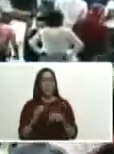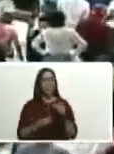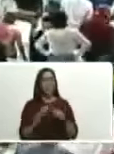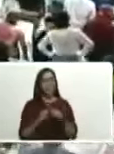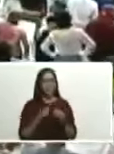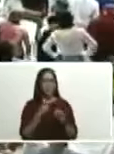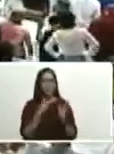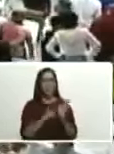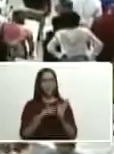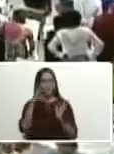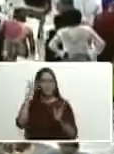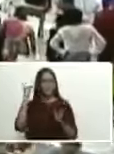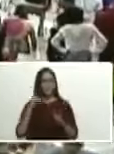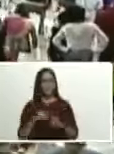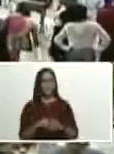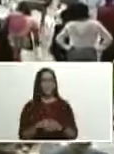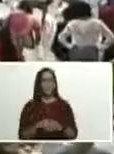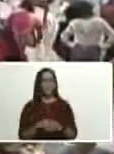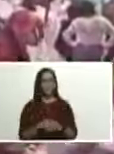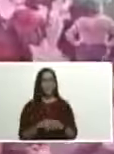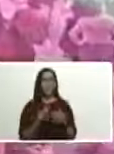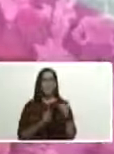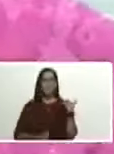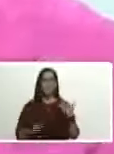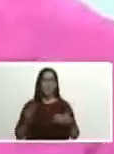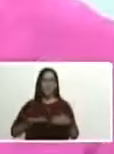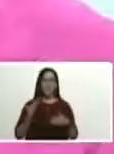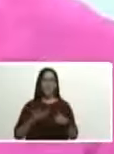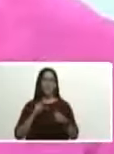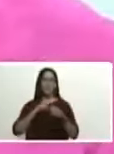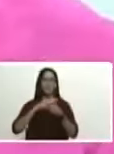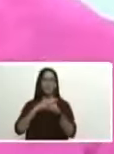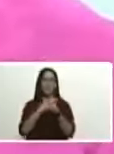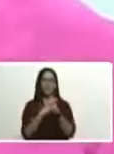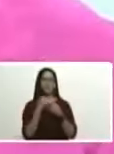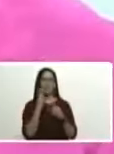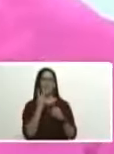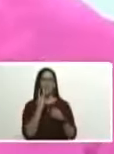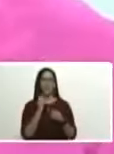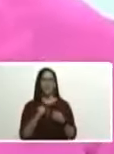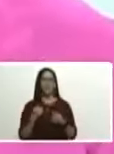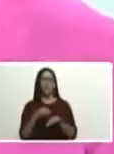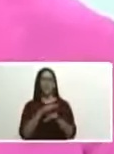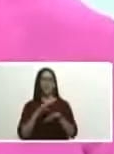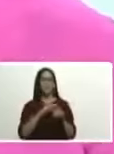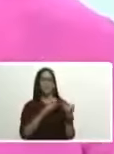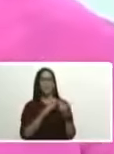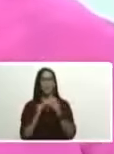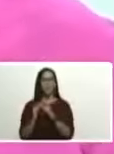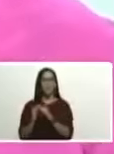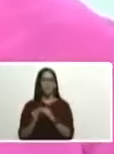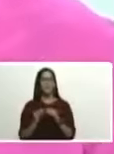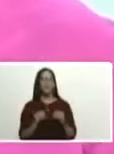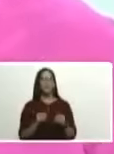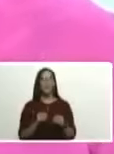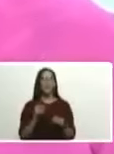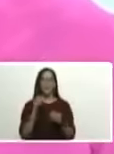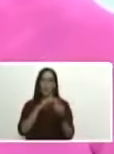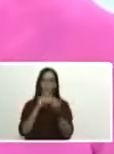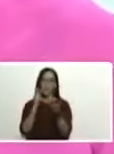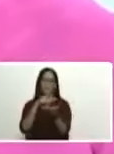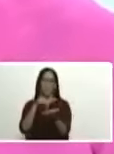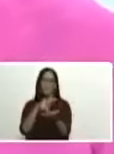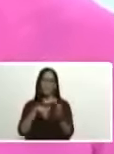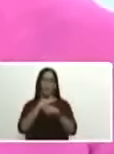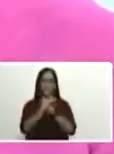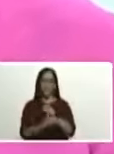para cumplir, Delcy? Presidente, lo más importante es la articulación. Por ejemplo, con el Ministerio de Comunas, las comunas participan en el